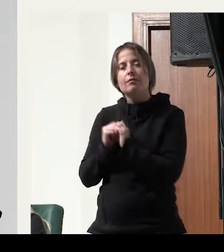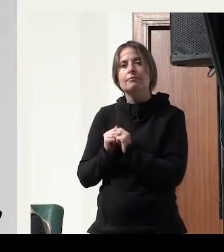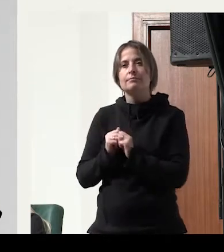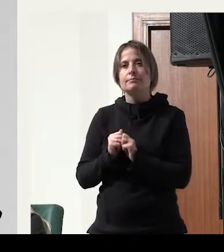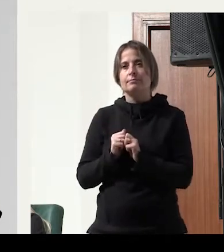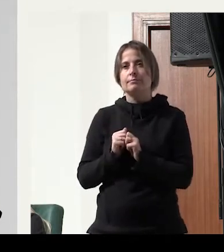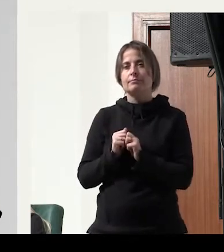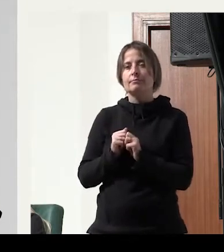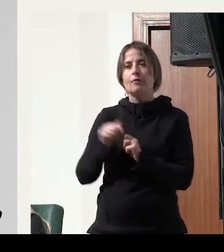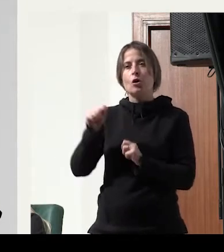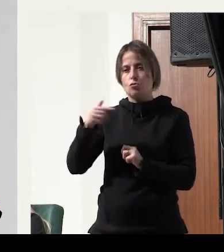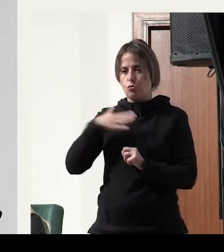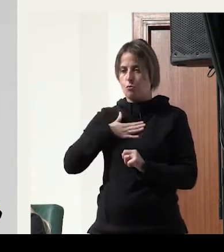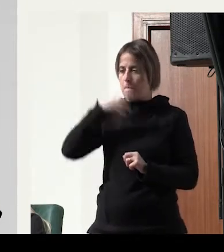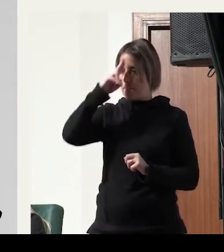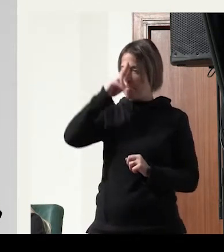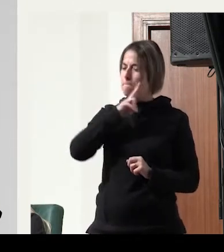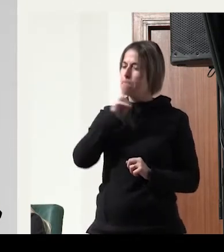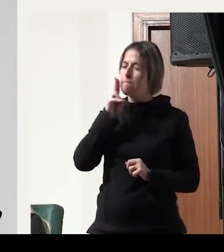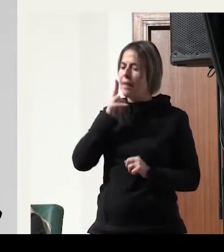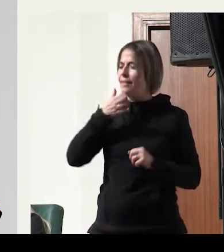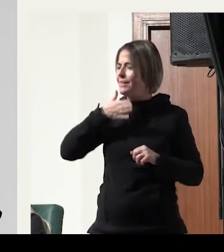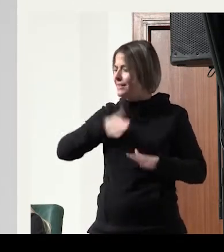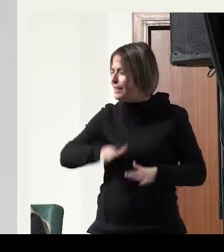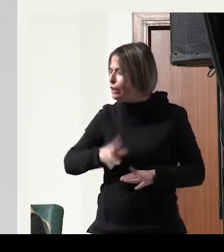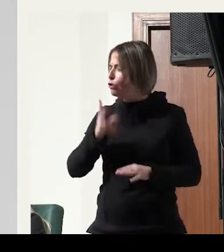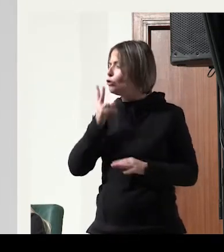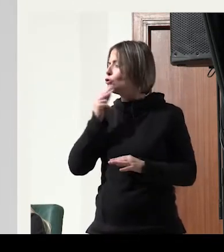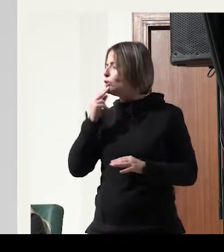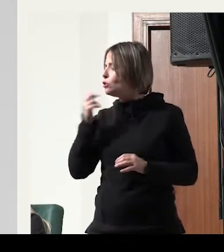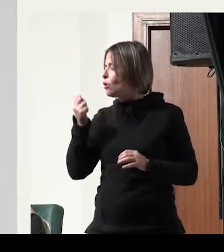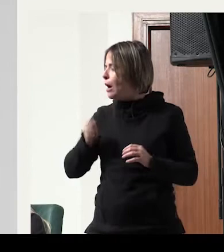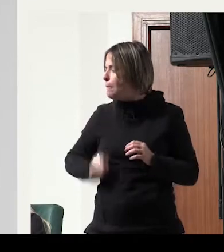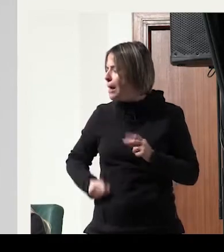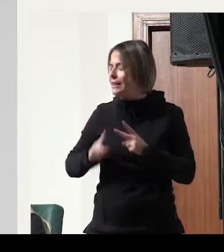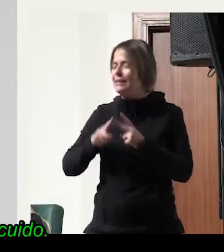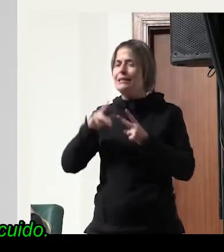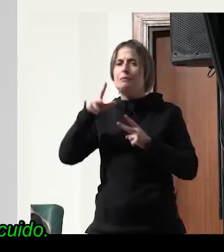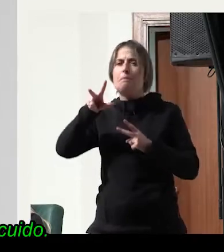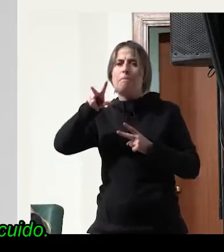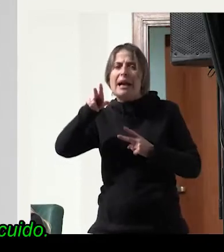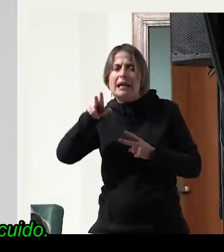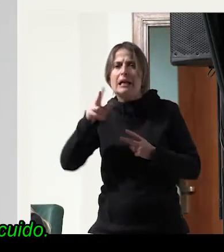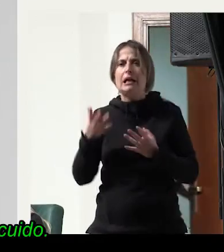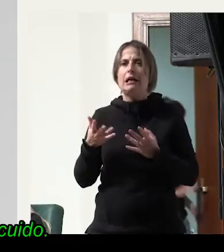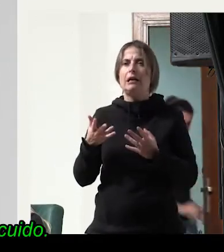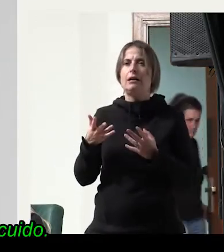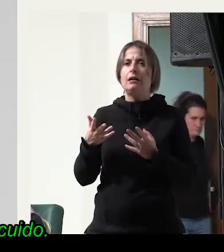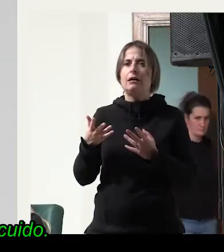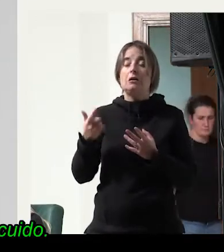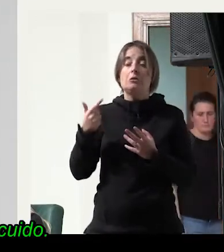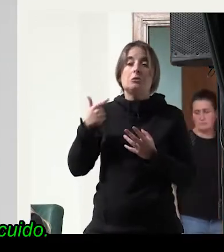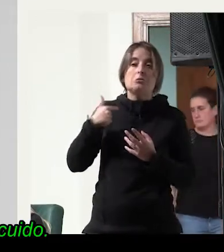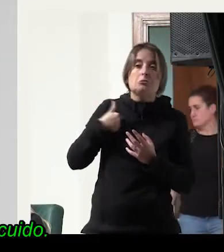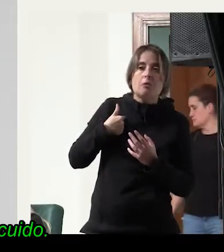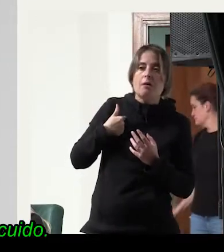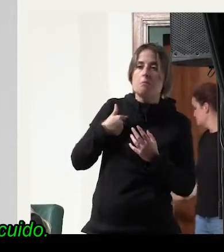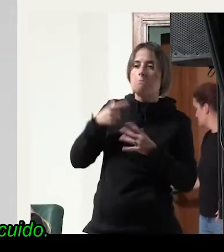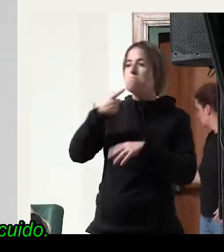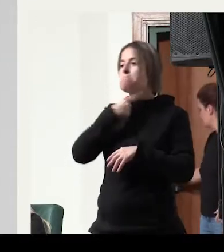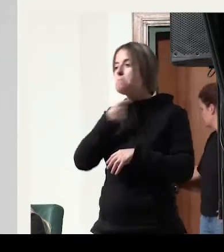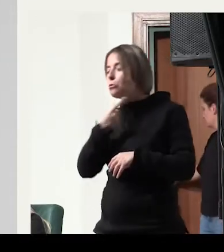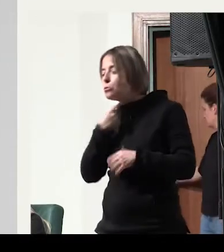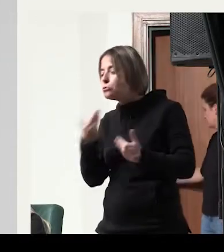Tengo padres, hijos, nietos, amantes, pareja o no. Los disfruto, me hago cargo, los